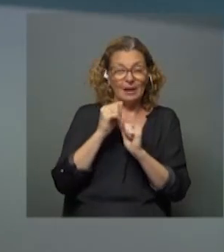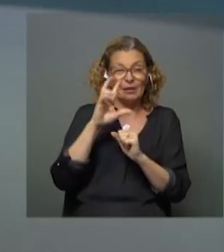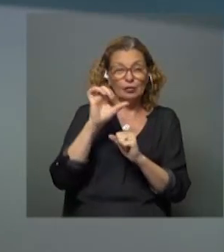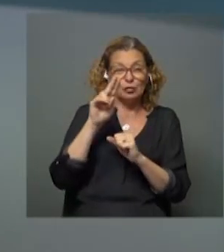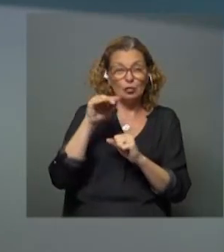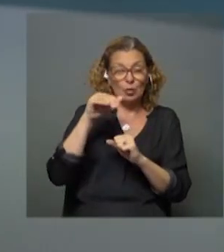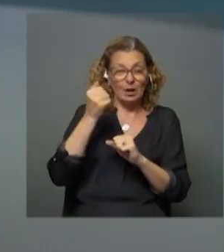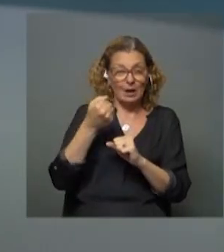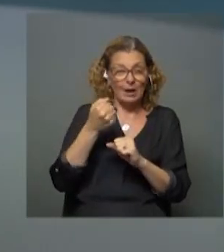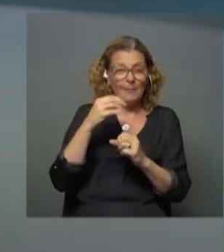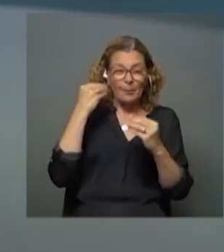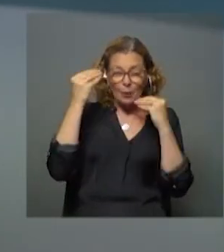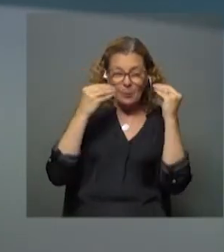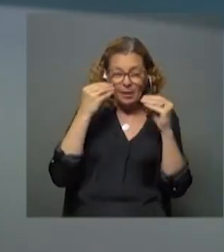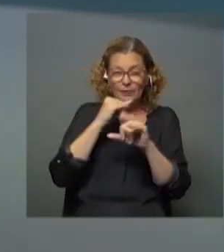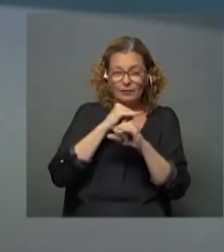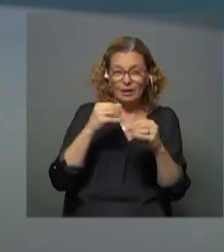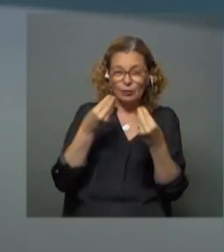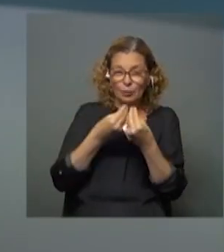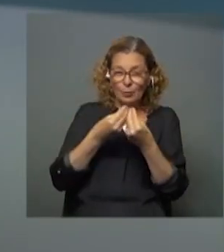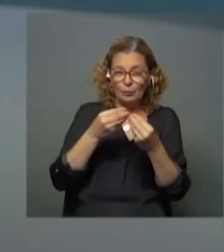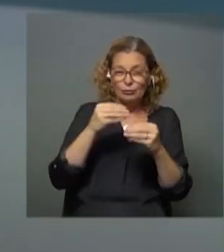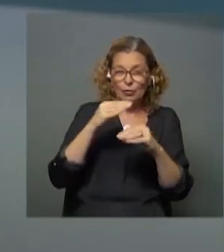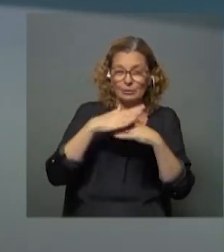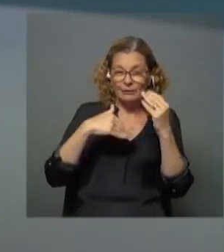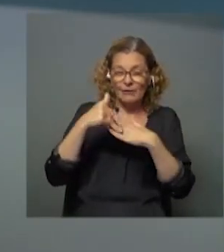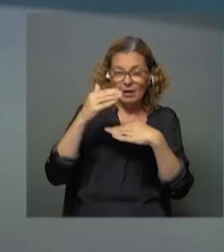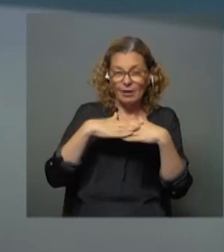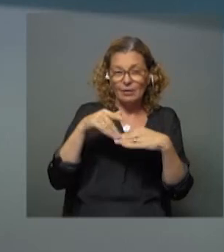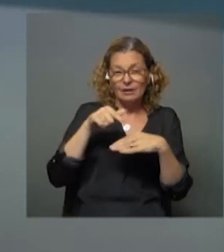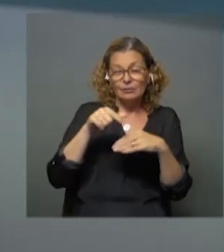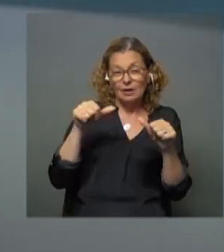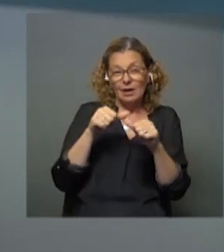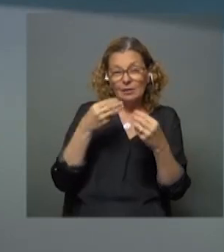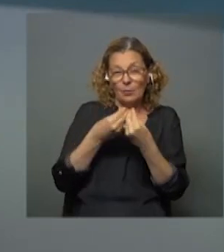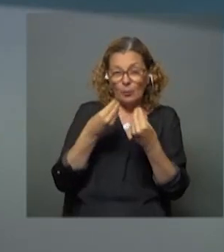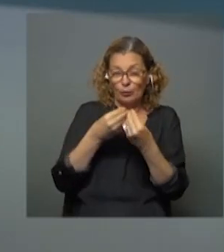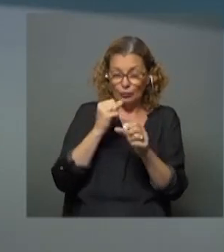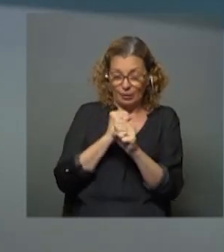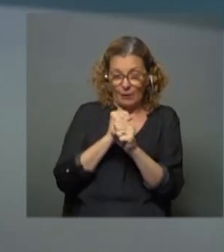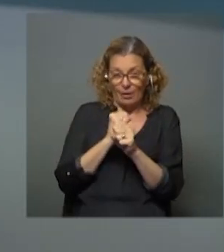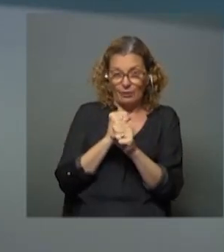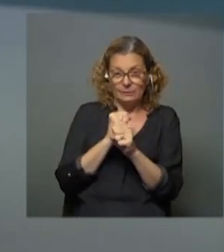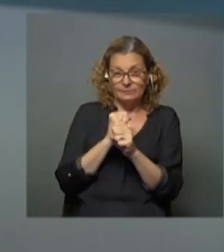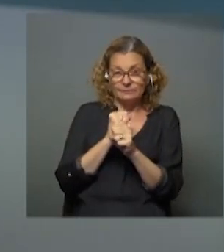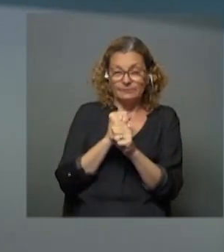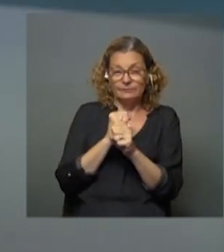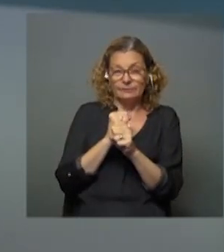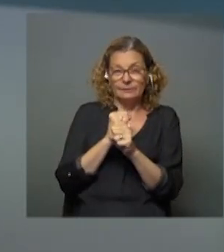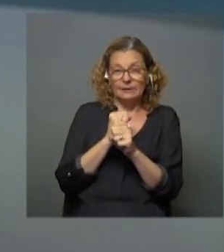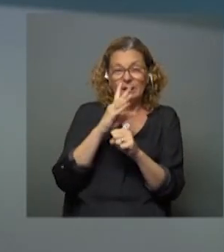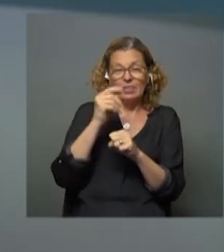sunca hay preocupación porque están finalizando un montón de obras que habían generado que generan numerosos puestos de trabajo no sí Daniel